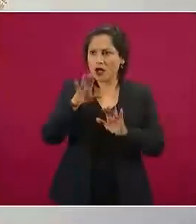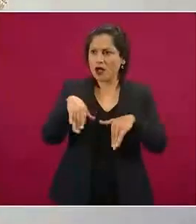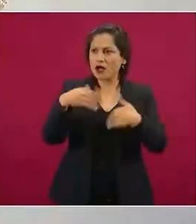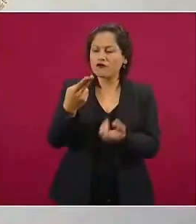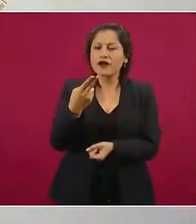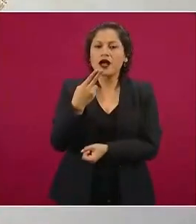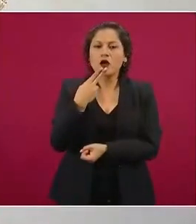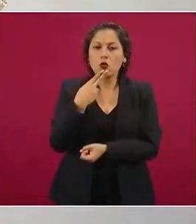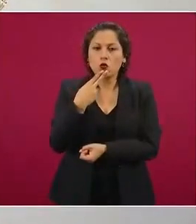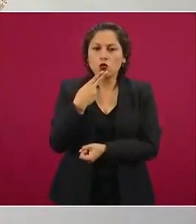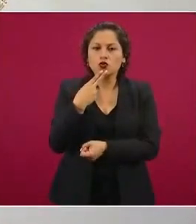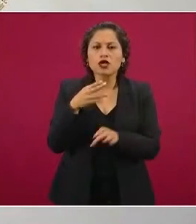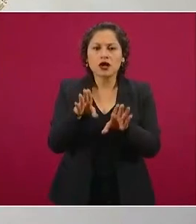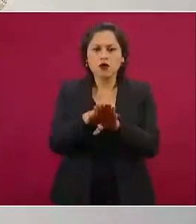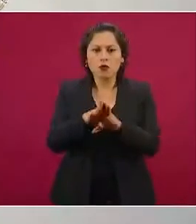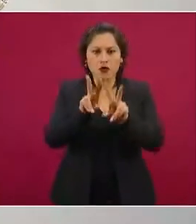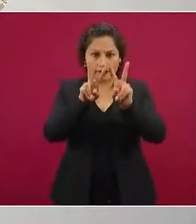politiqueros.